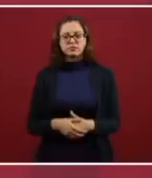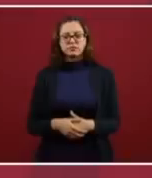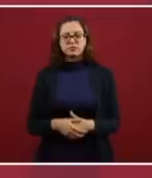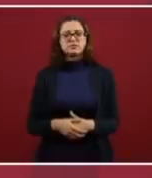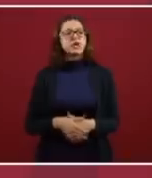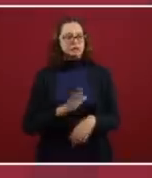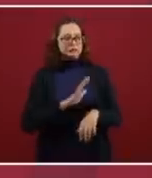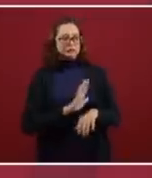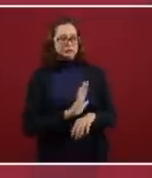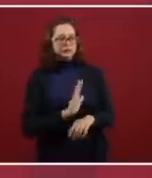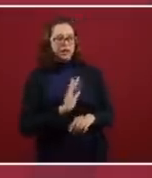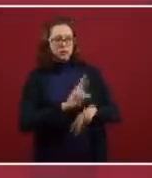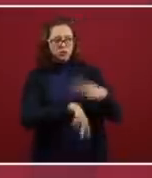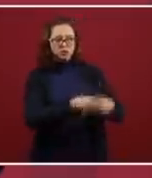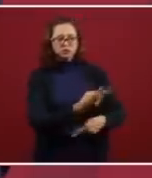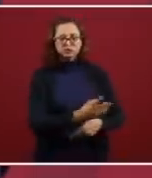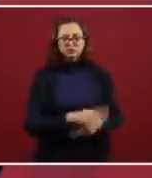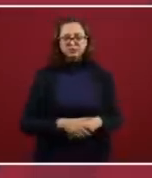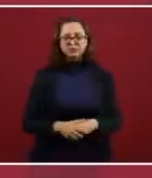Ya voy a ir.